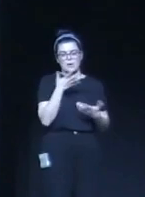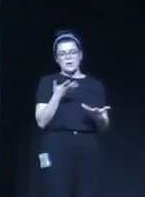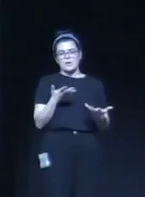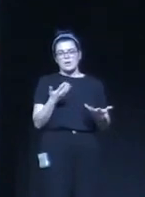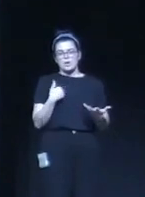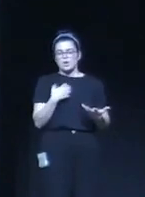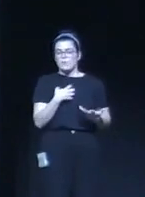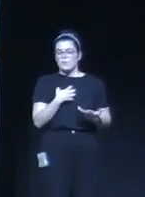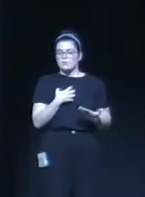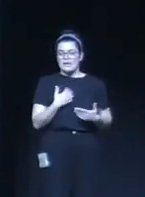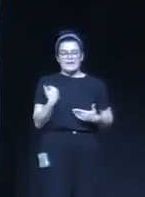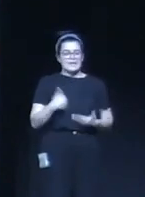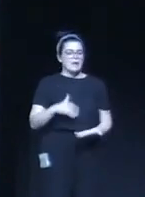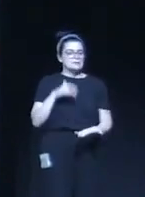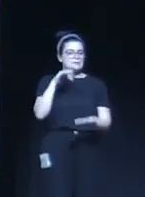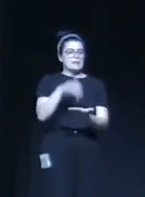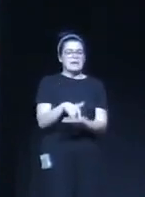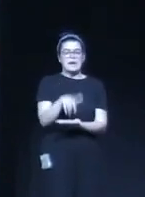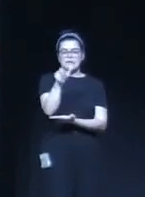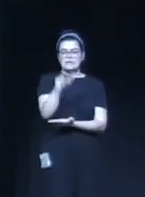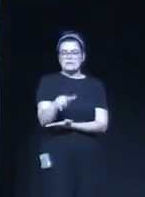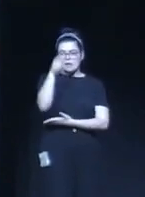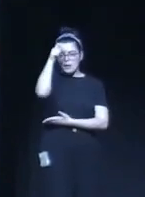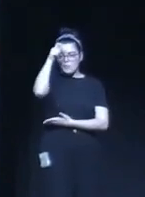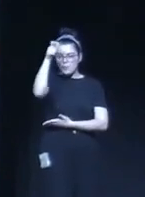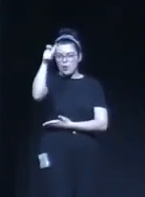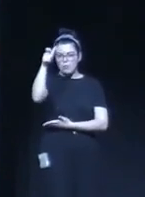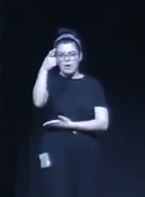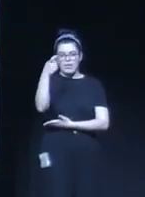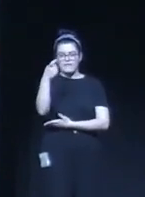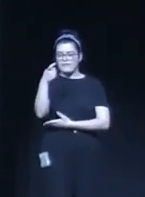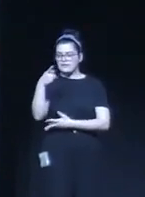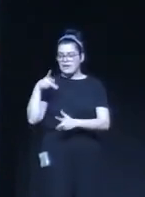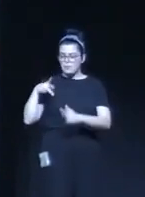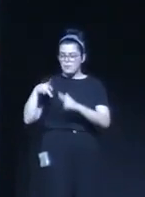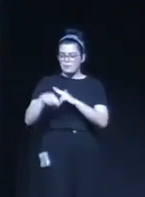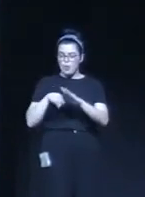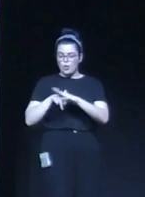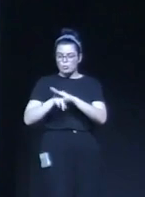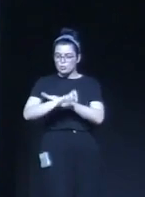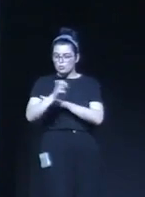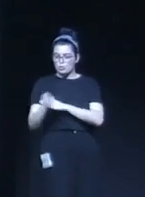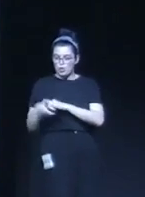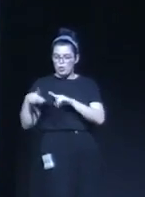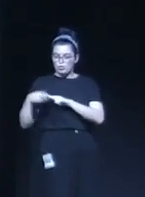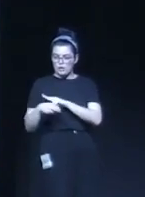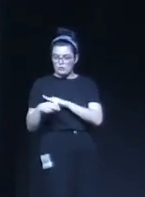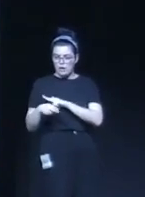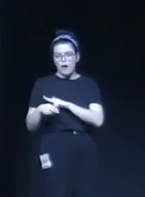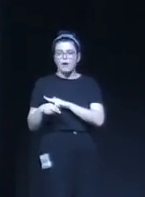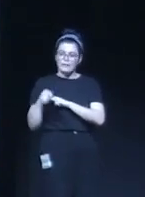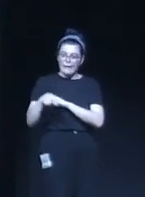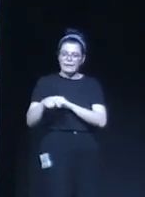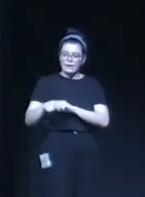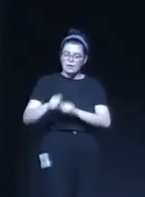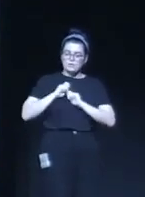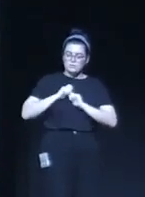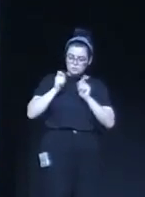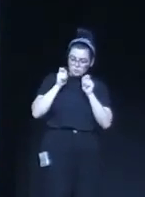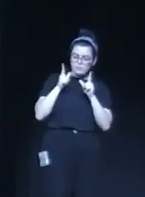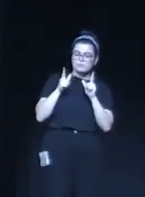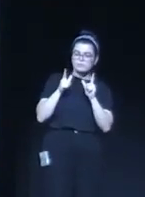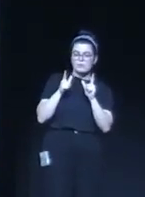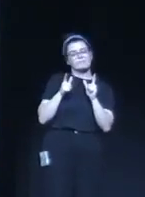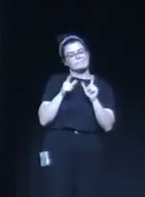a que en no sé qué pueblo hay que cortar el agua, otros recursos, para que nos demos cuenta de que o cuidamos el planeta